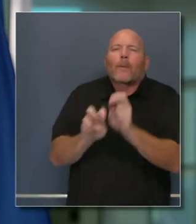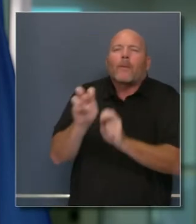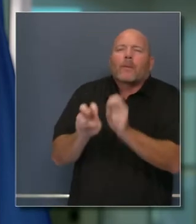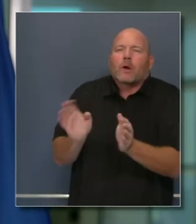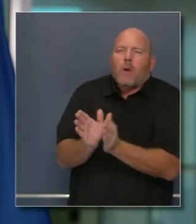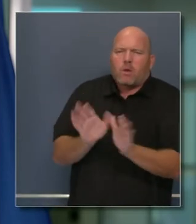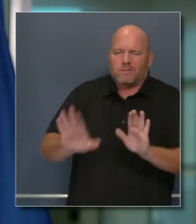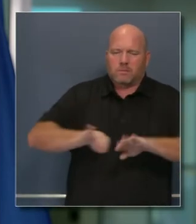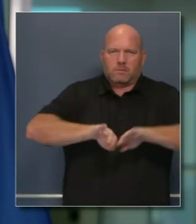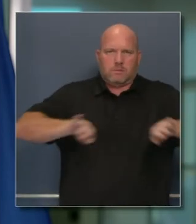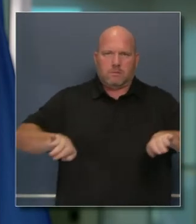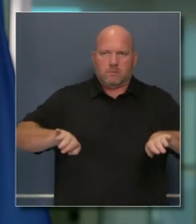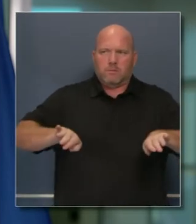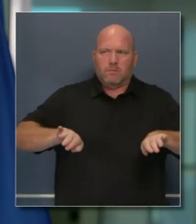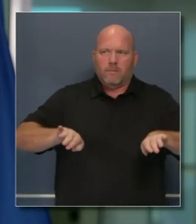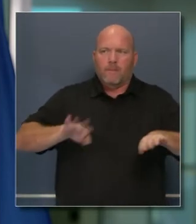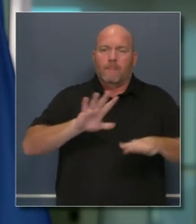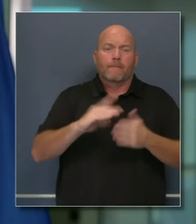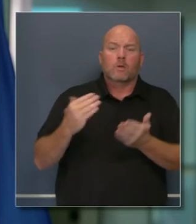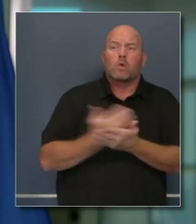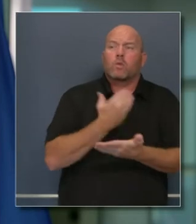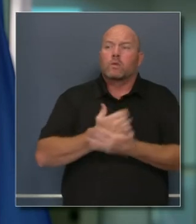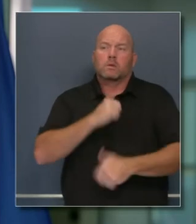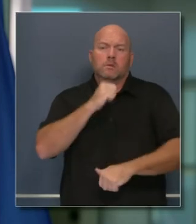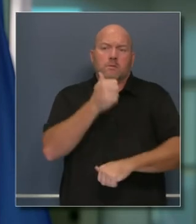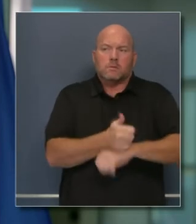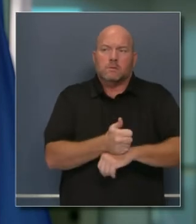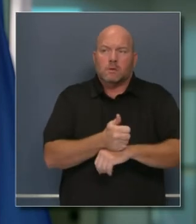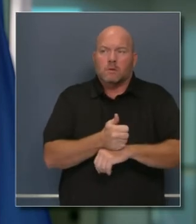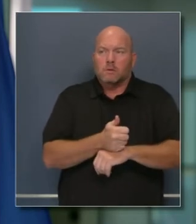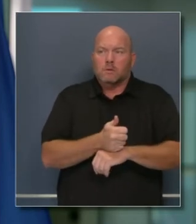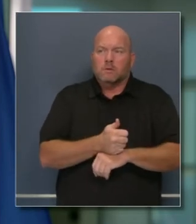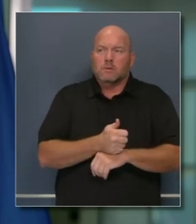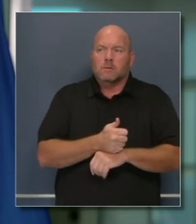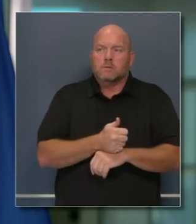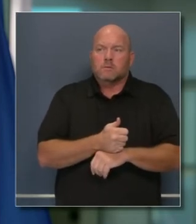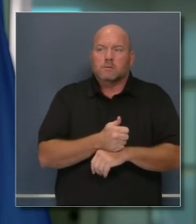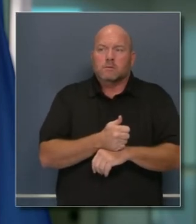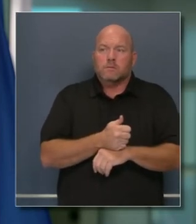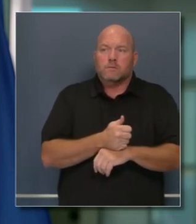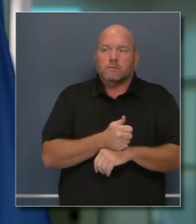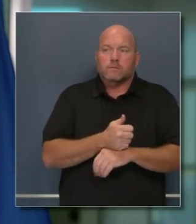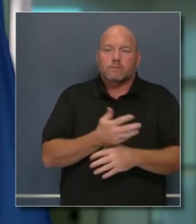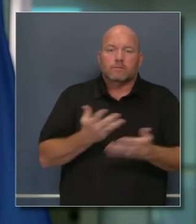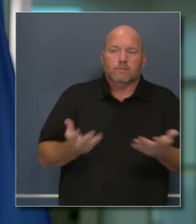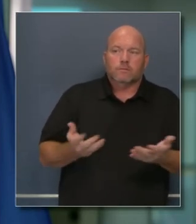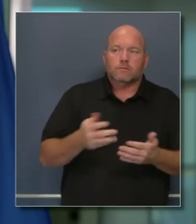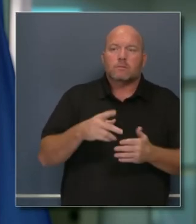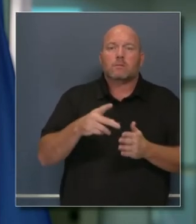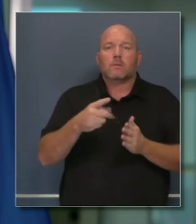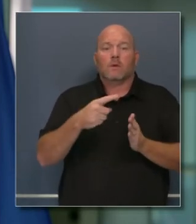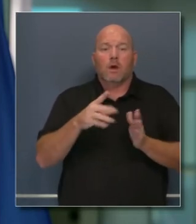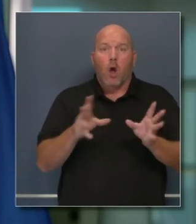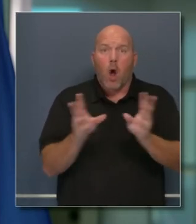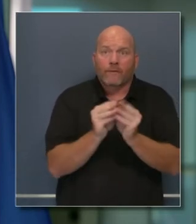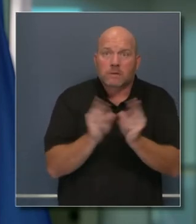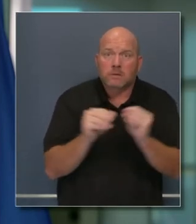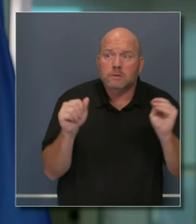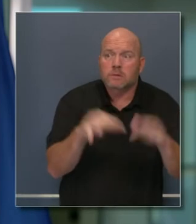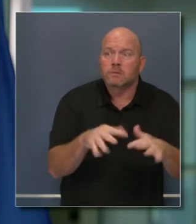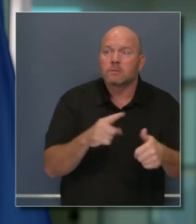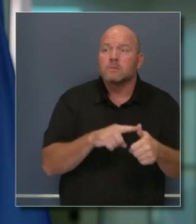matices. Es como tratar de implementar nuevas pautas de la nada, comenzando con todos. Hay instalaciones